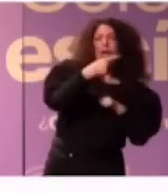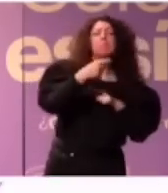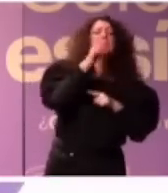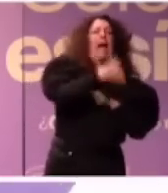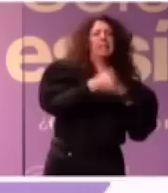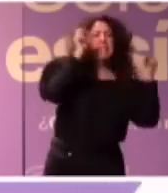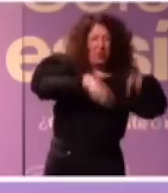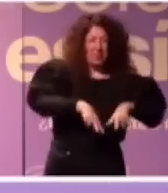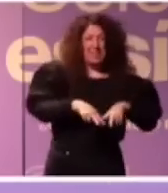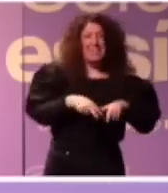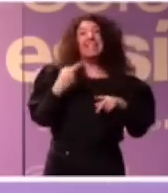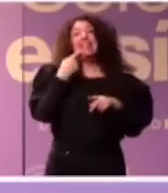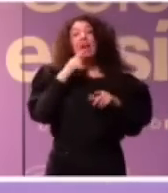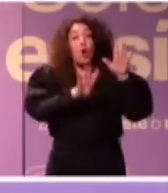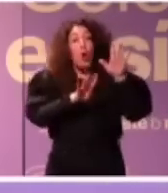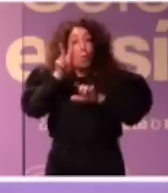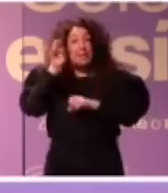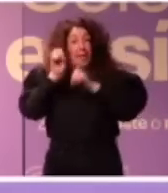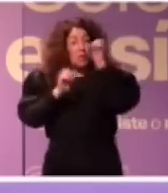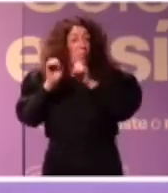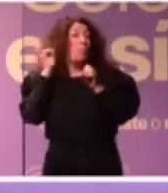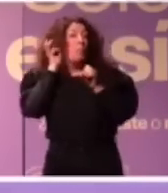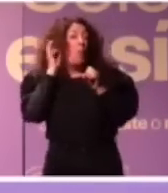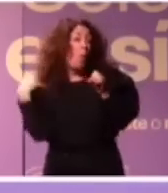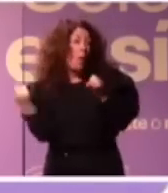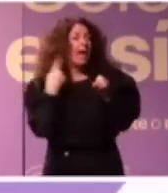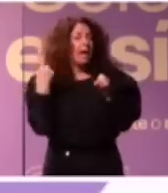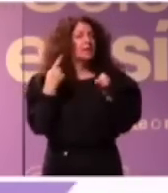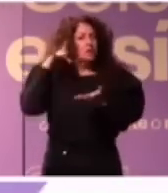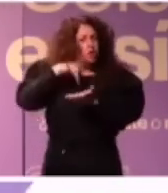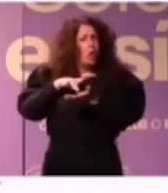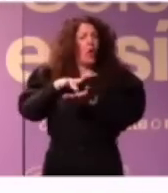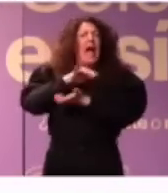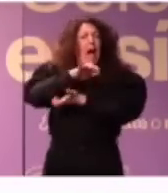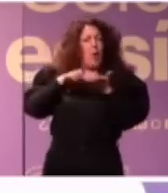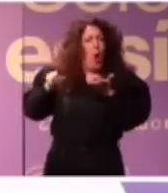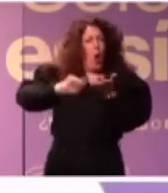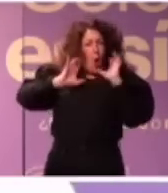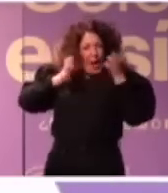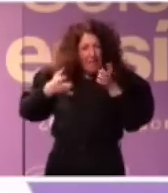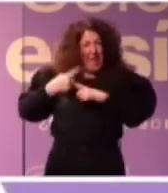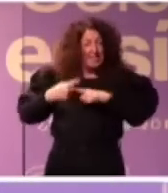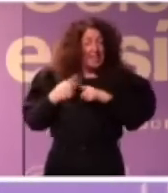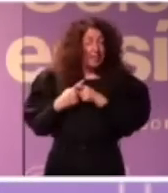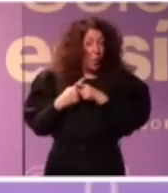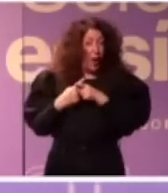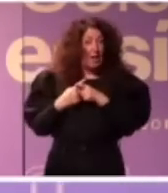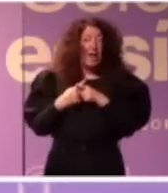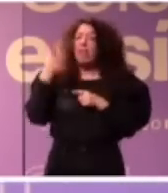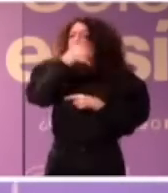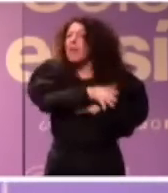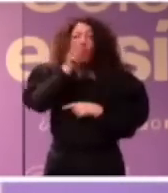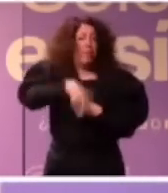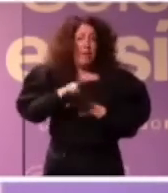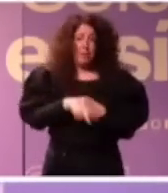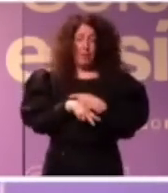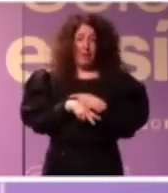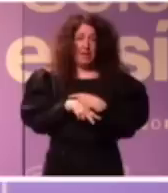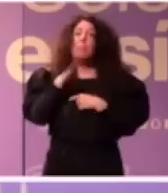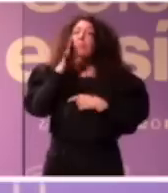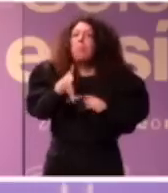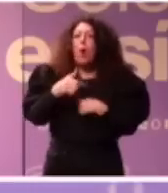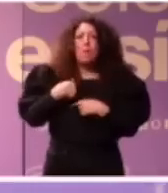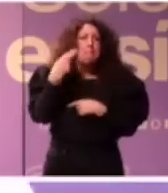mayoría, el 92% de las mujeres que sufrían violencias sexuales en nuestro país, nunca denunciaban, porque